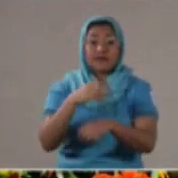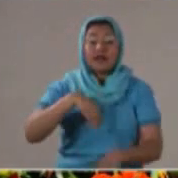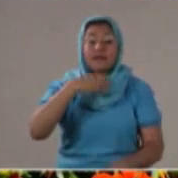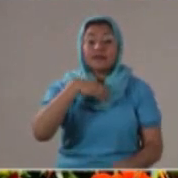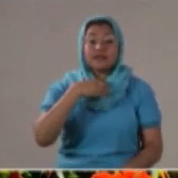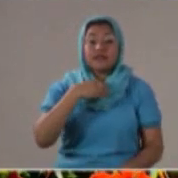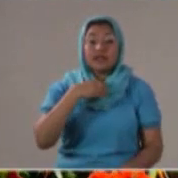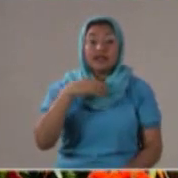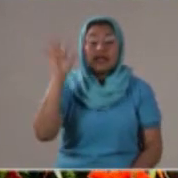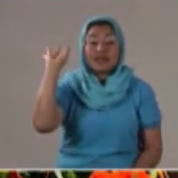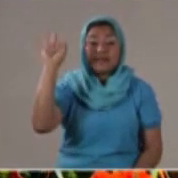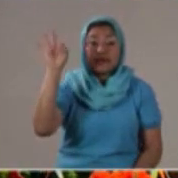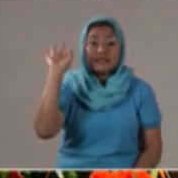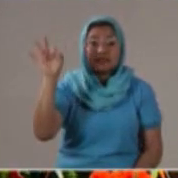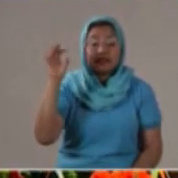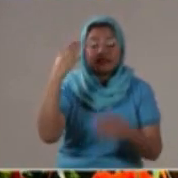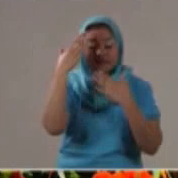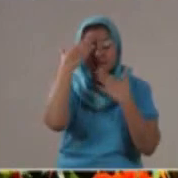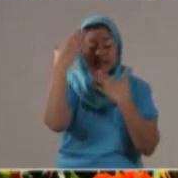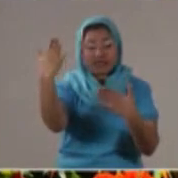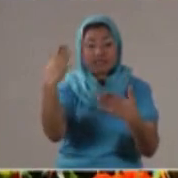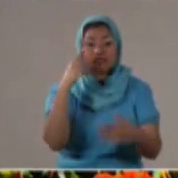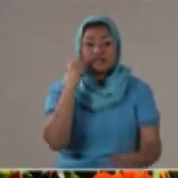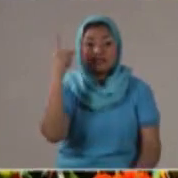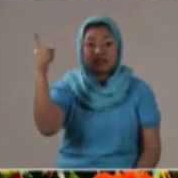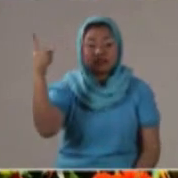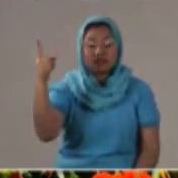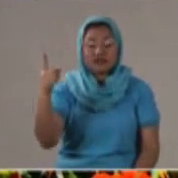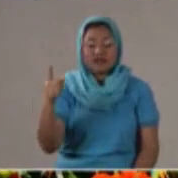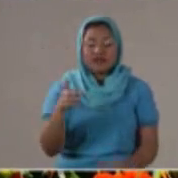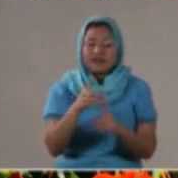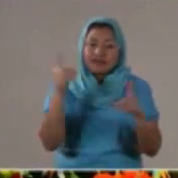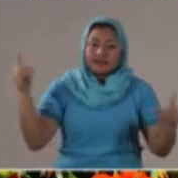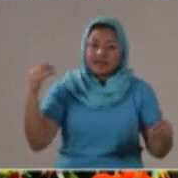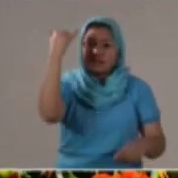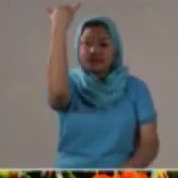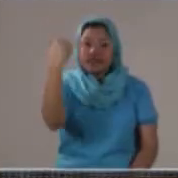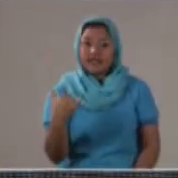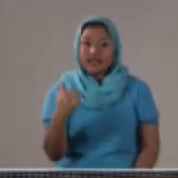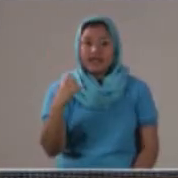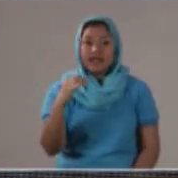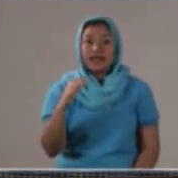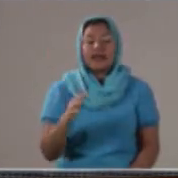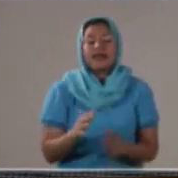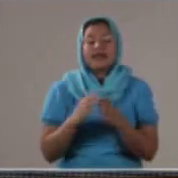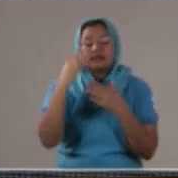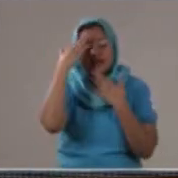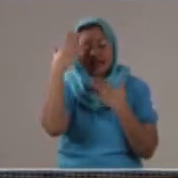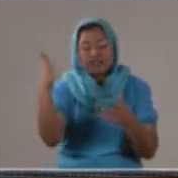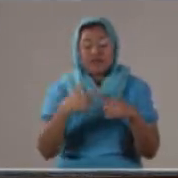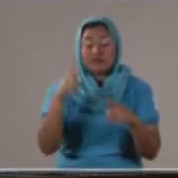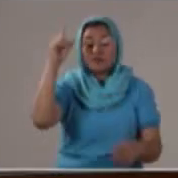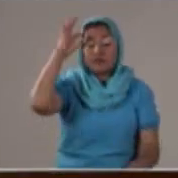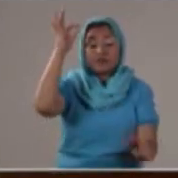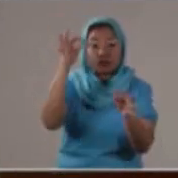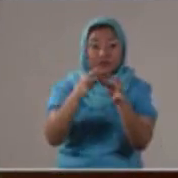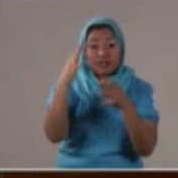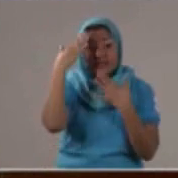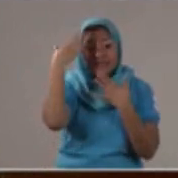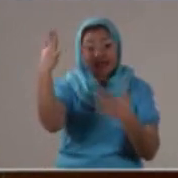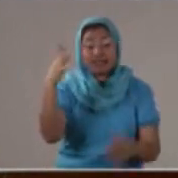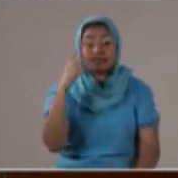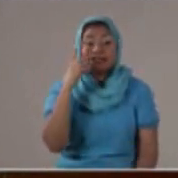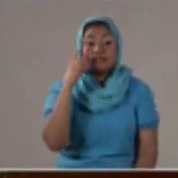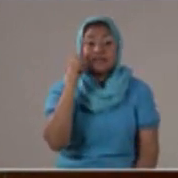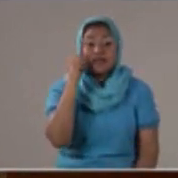pastoral y magistral. Gracias, Señor, de antemano te lo agradecemos por la fe. Gracias, Padre. Gracias,